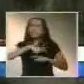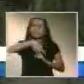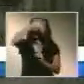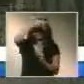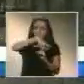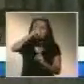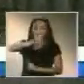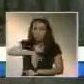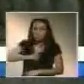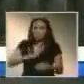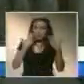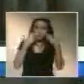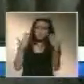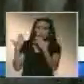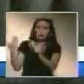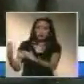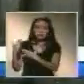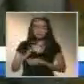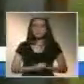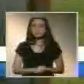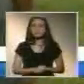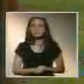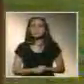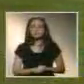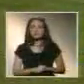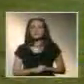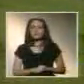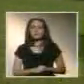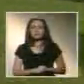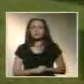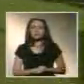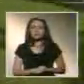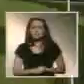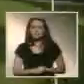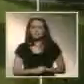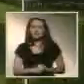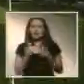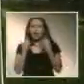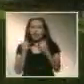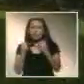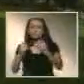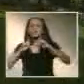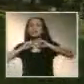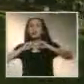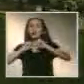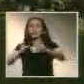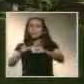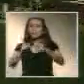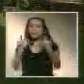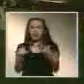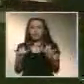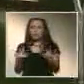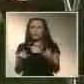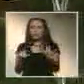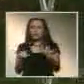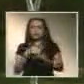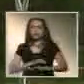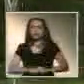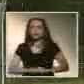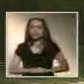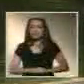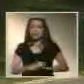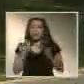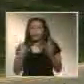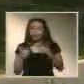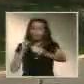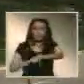ver en las imágenes de nuestro camarógrafo Larry Castro cómo se encuentra la autopista Francisco Fajardo en sentido oeste a esta